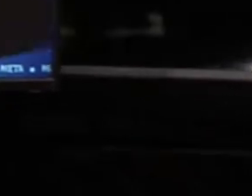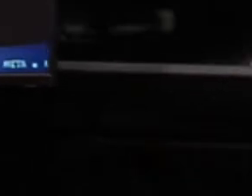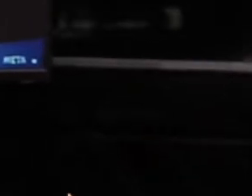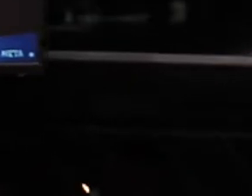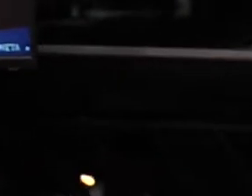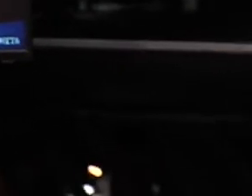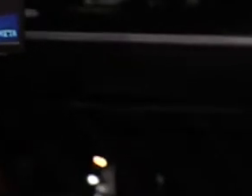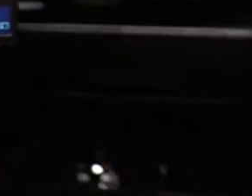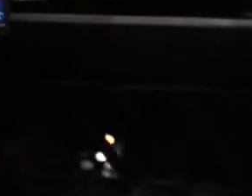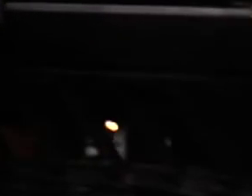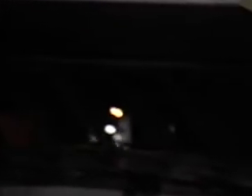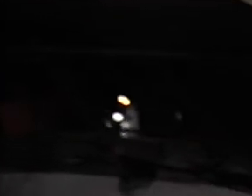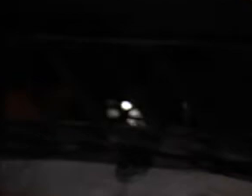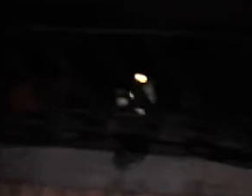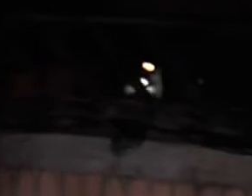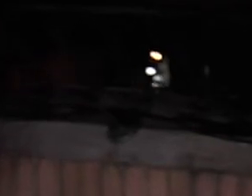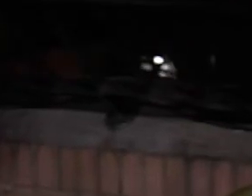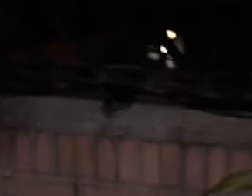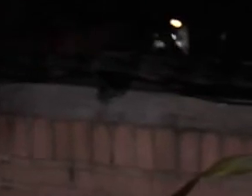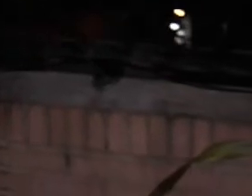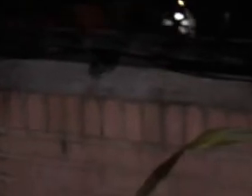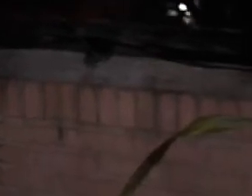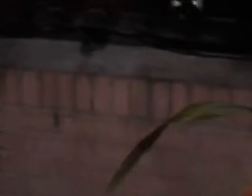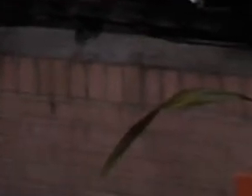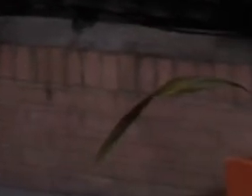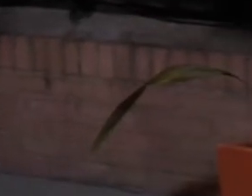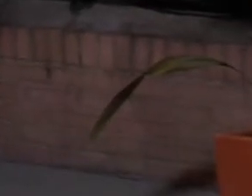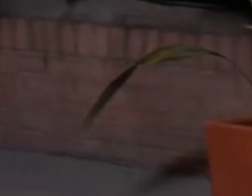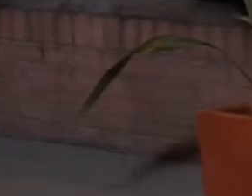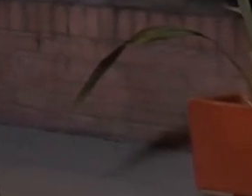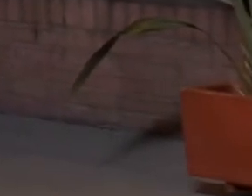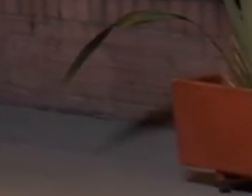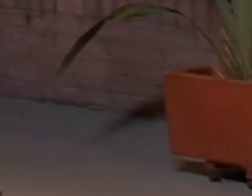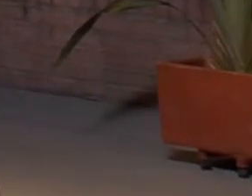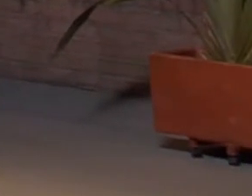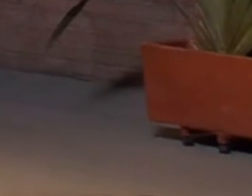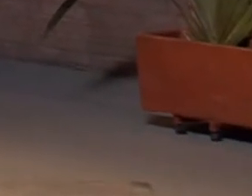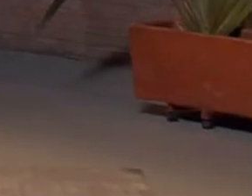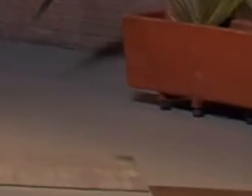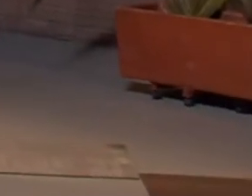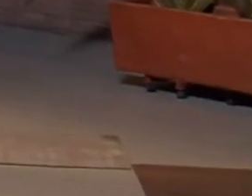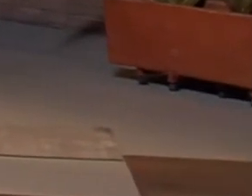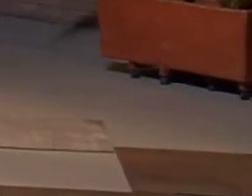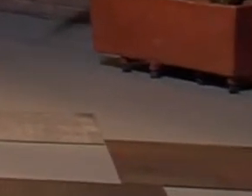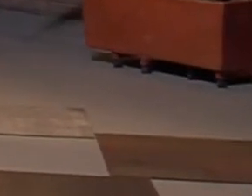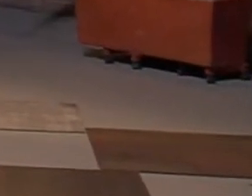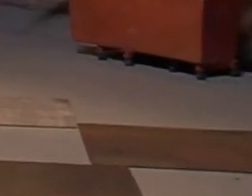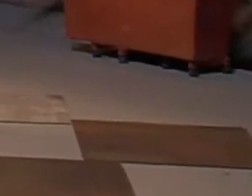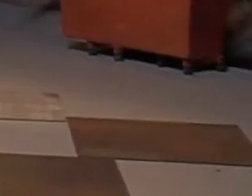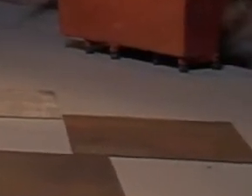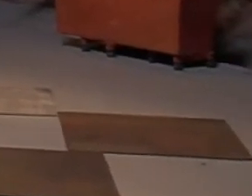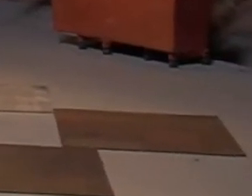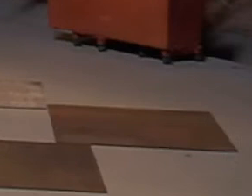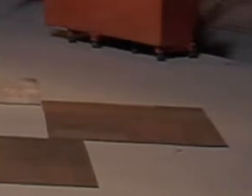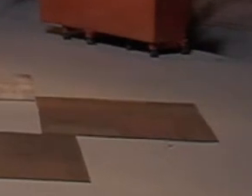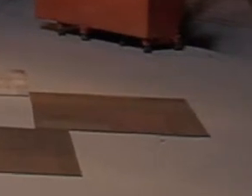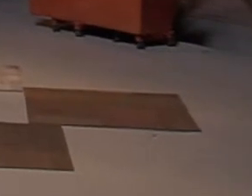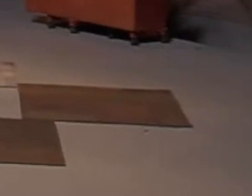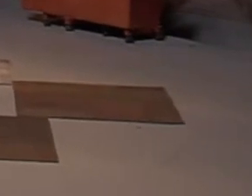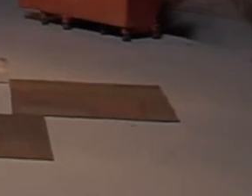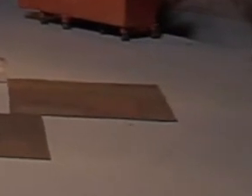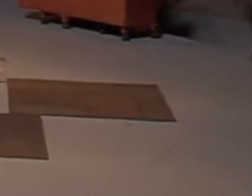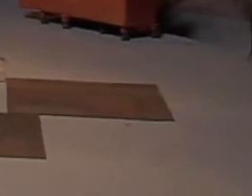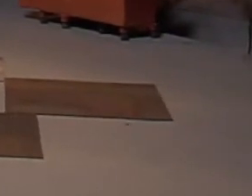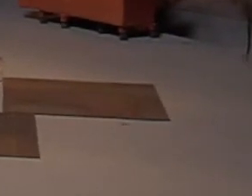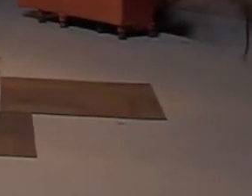Bienvenidos a SAM Noticias, el informativo de la Escuela Superior de Administración Pública. Gracias por acompañarnos todos los viernes a esta misma hora